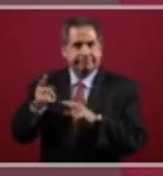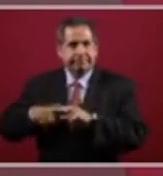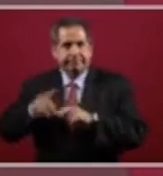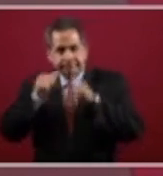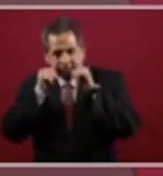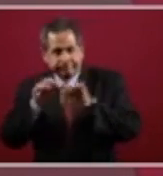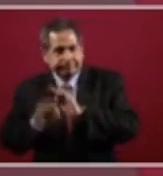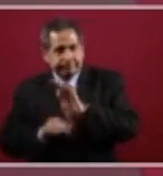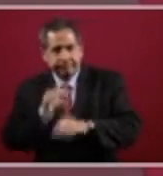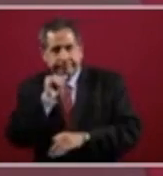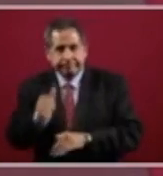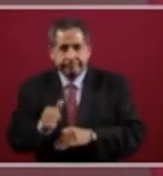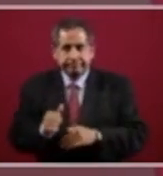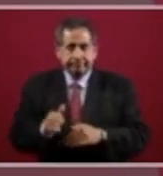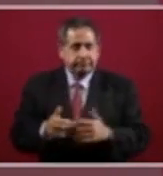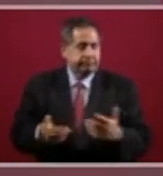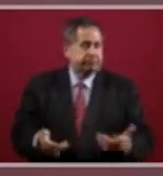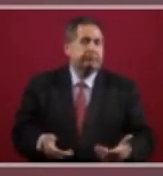Entonces,